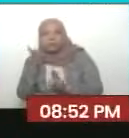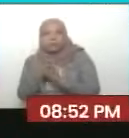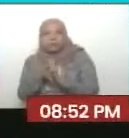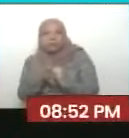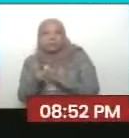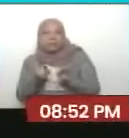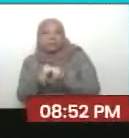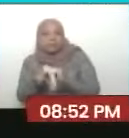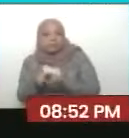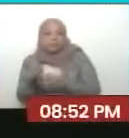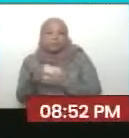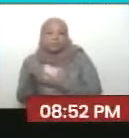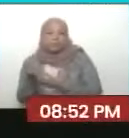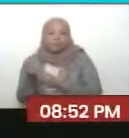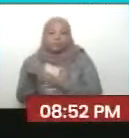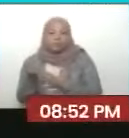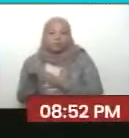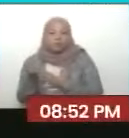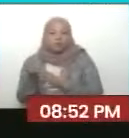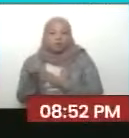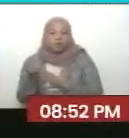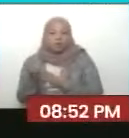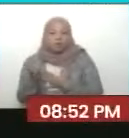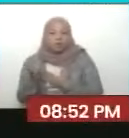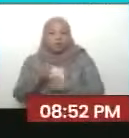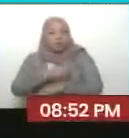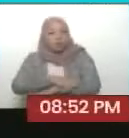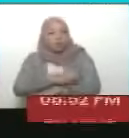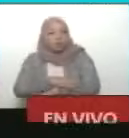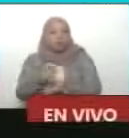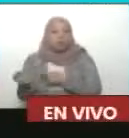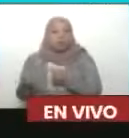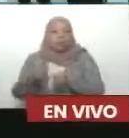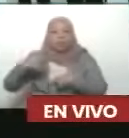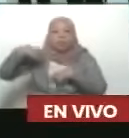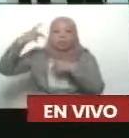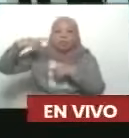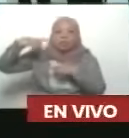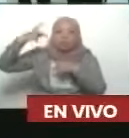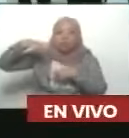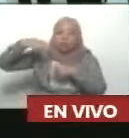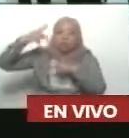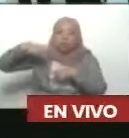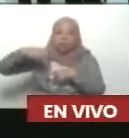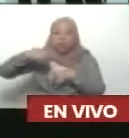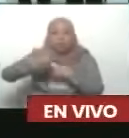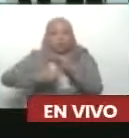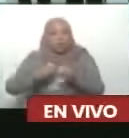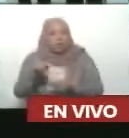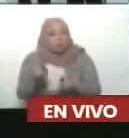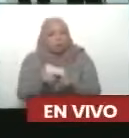y nos ponemos ahí a tiktokear, a ver TikTok. ¿Ustedes lo hacen?